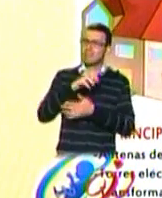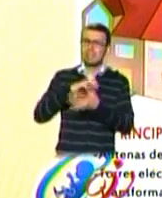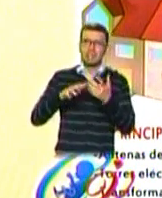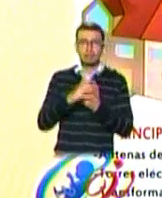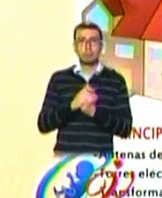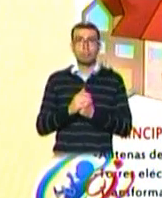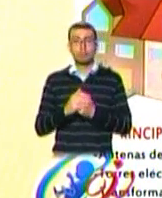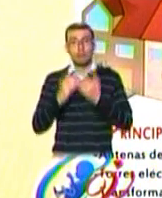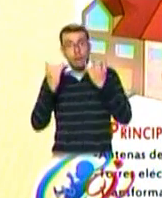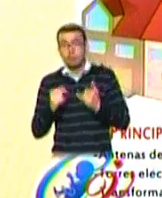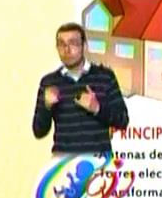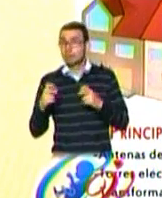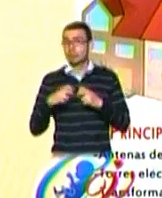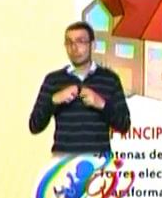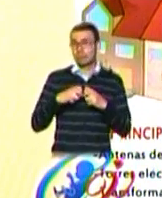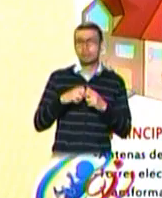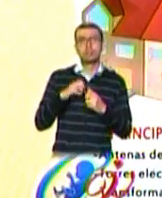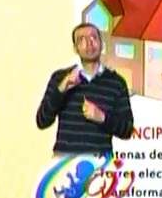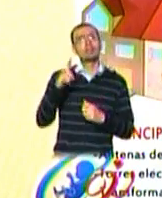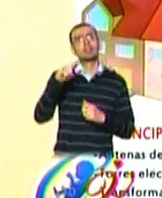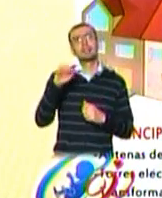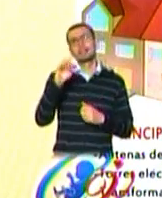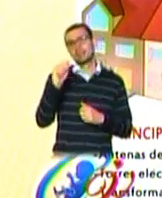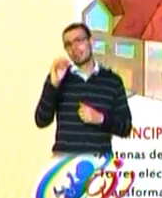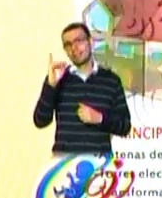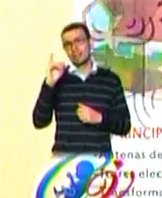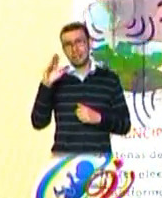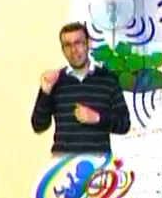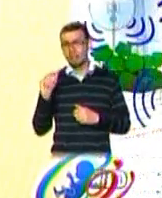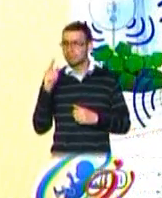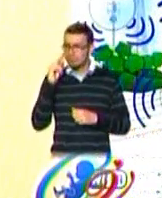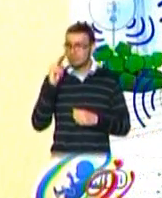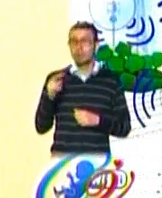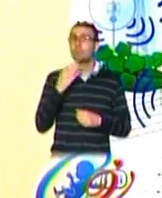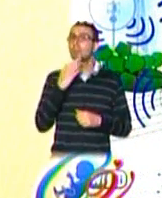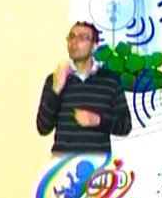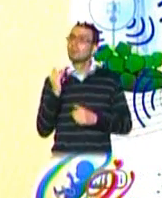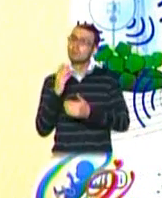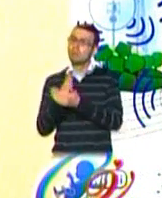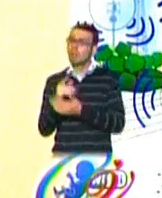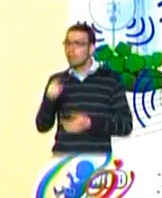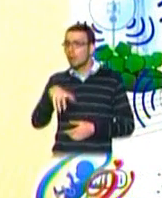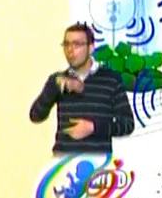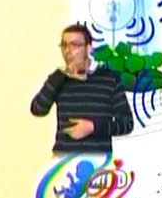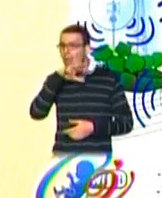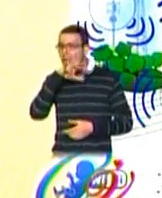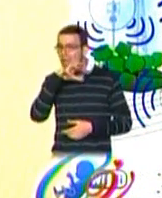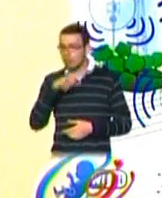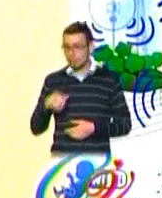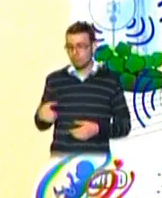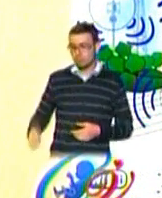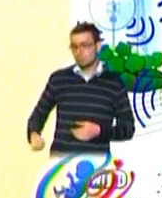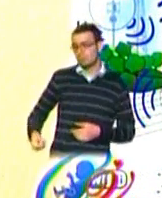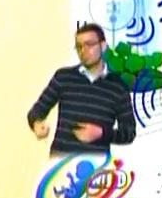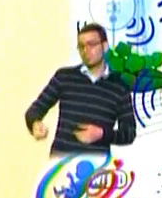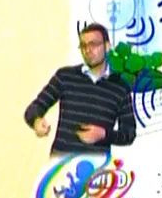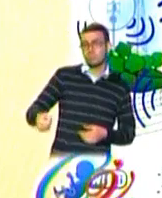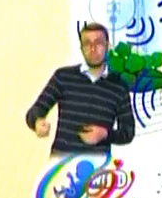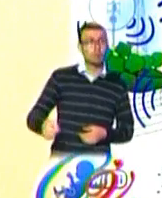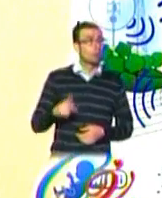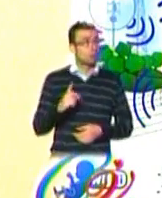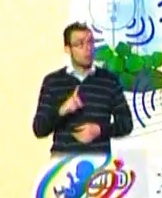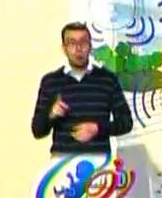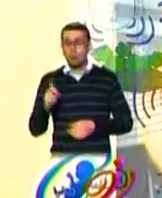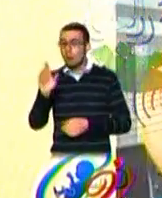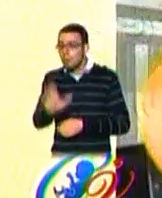estática la vemos nosotros. Muchas personas, yo he ido a cosas de perros y la gente dice, no me lo toque porque se